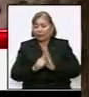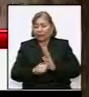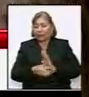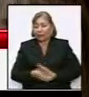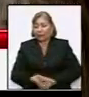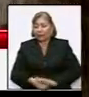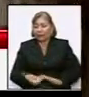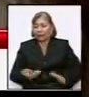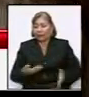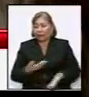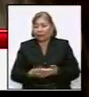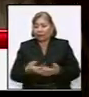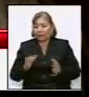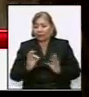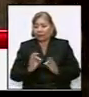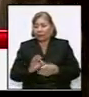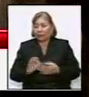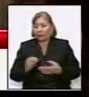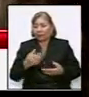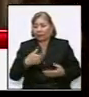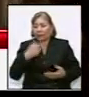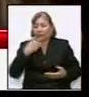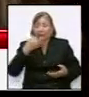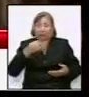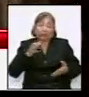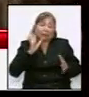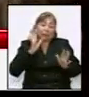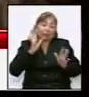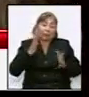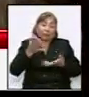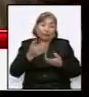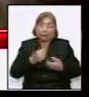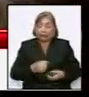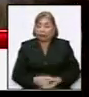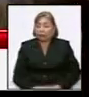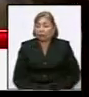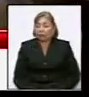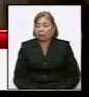es la precisión presidente en los hechos que nos puede recoger